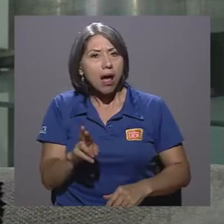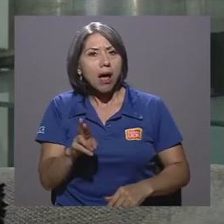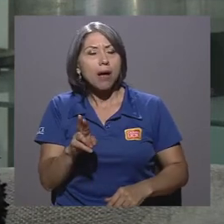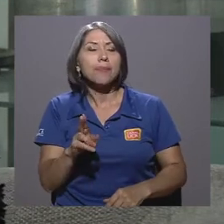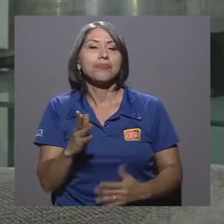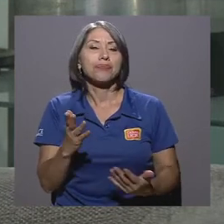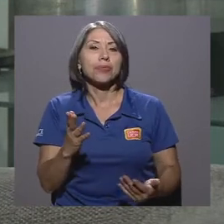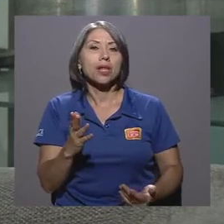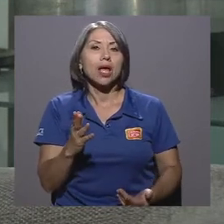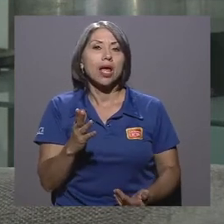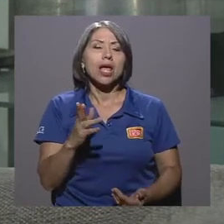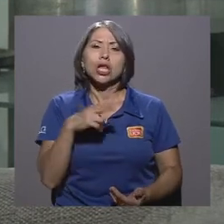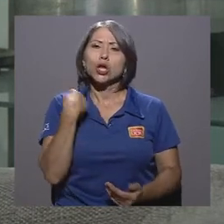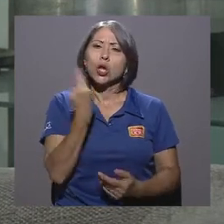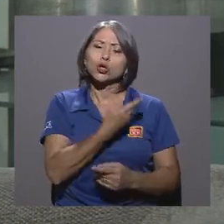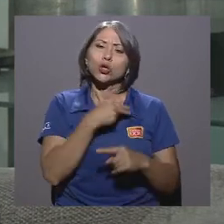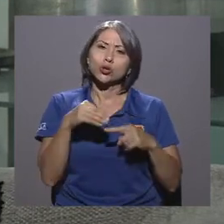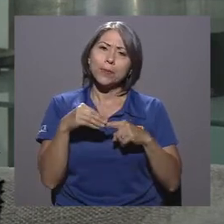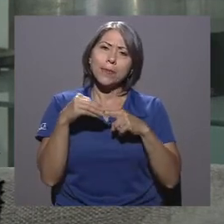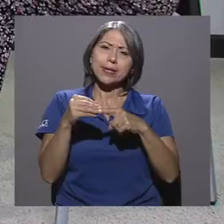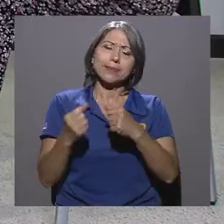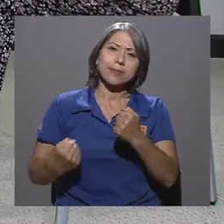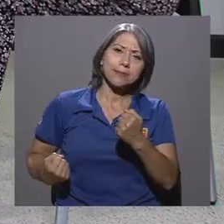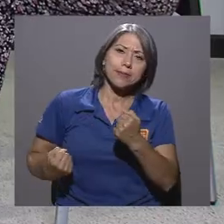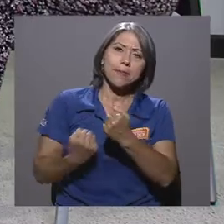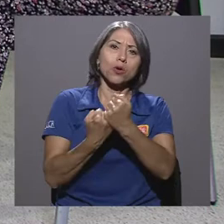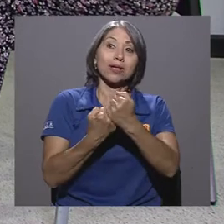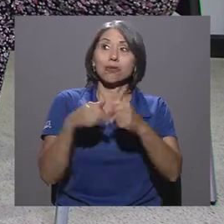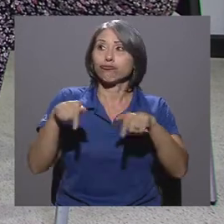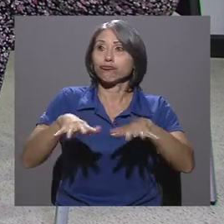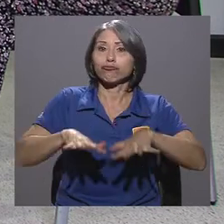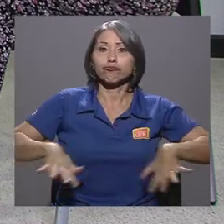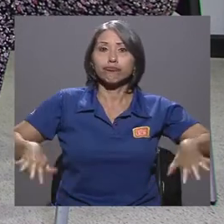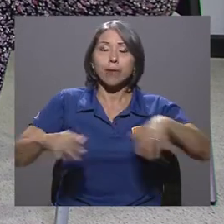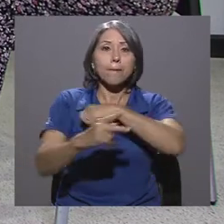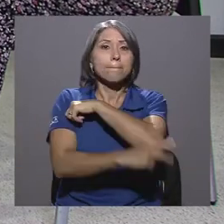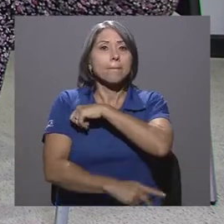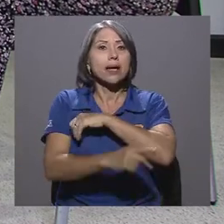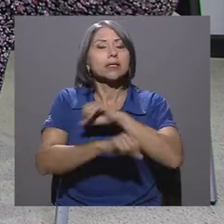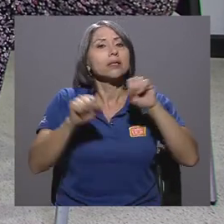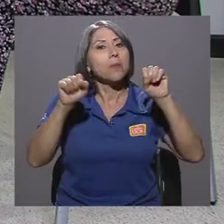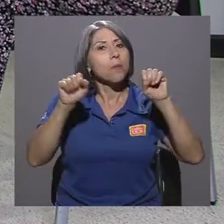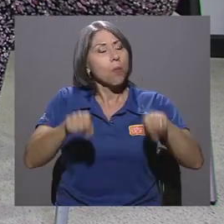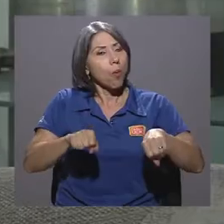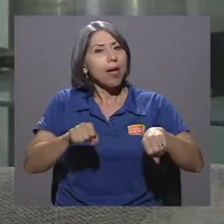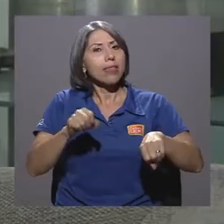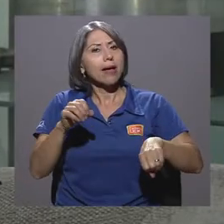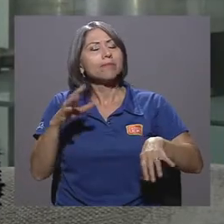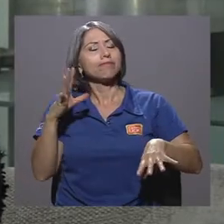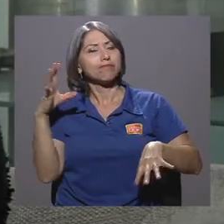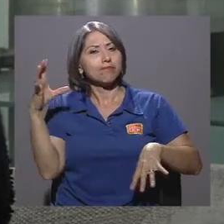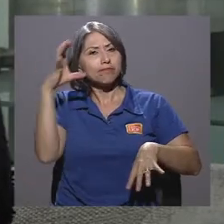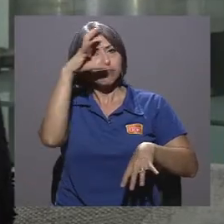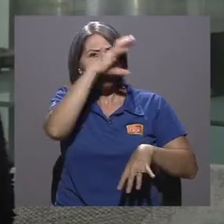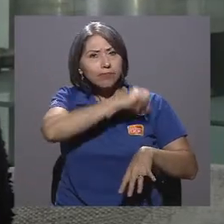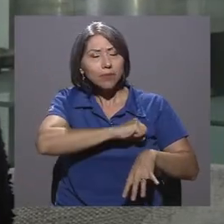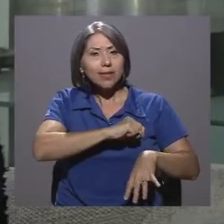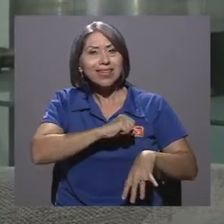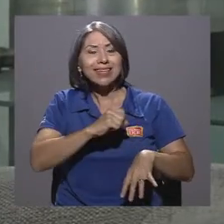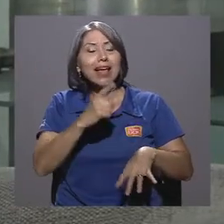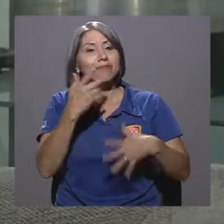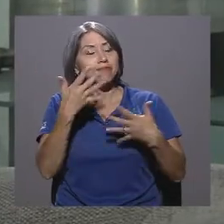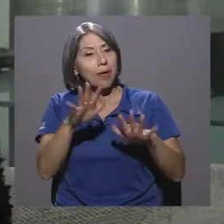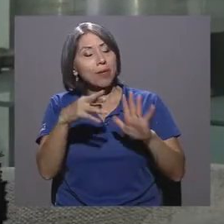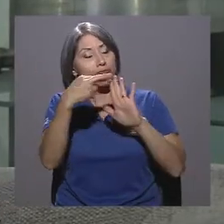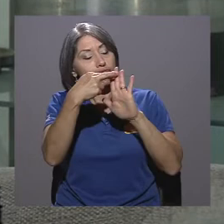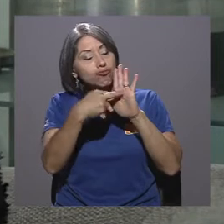hemos apoyado fundamentalmente es que el país tenga esas capacidades básicas que dice el reglamento sanitario y que